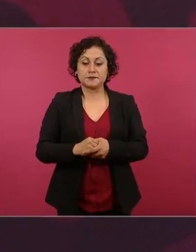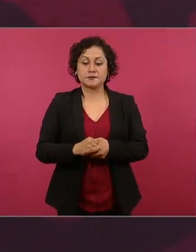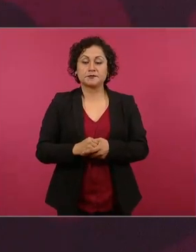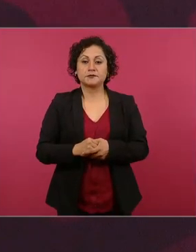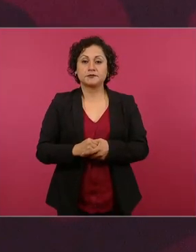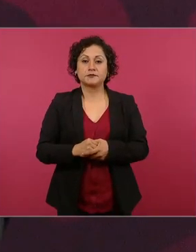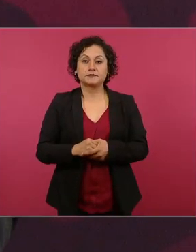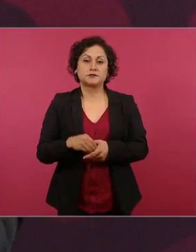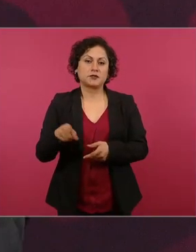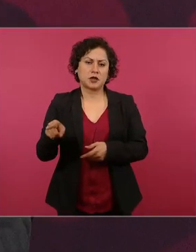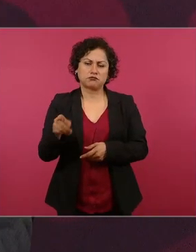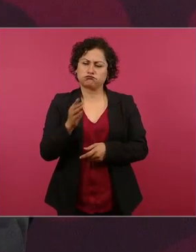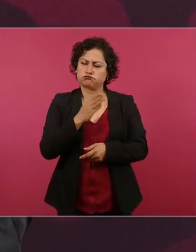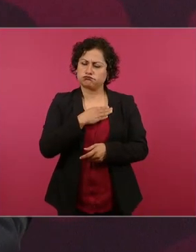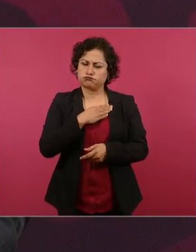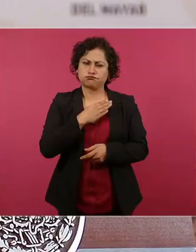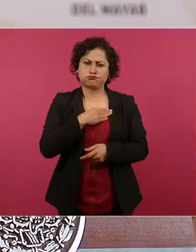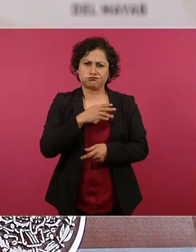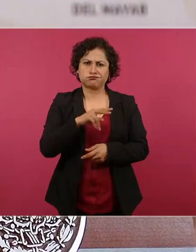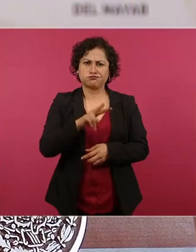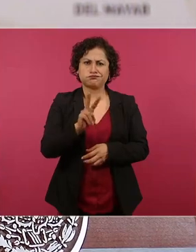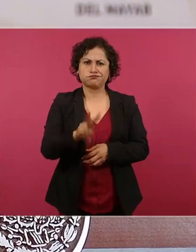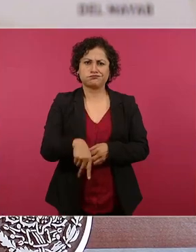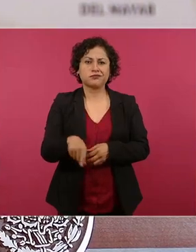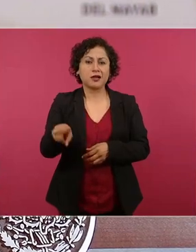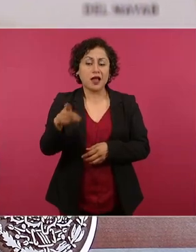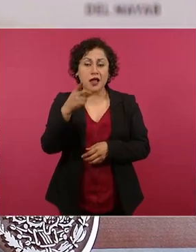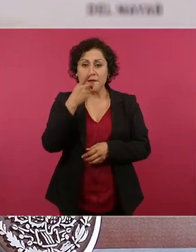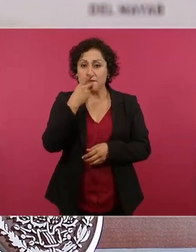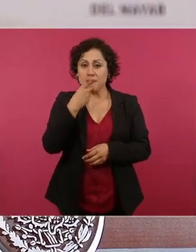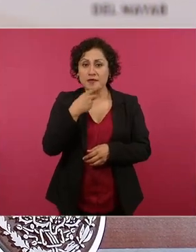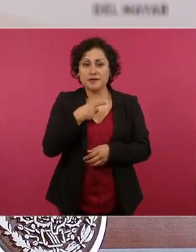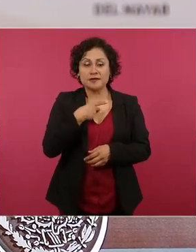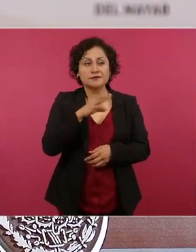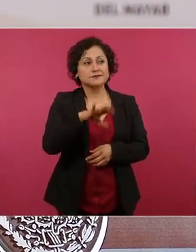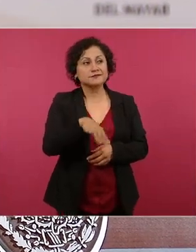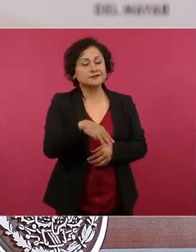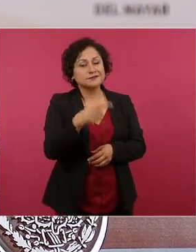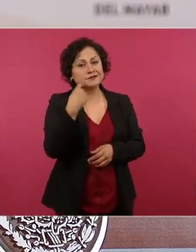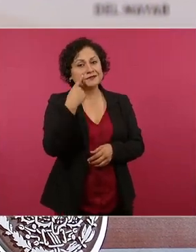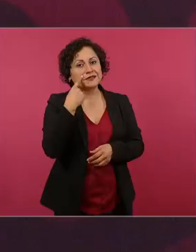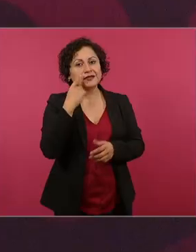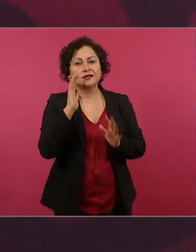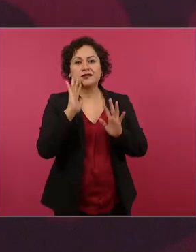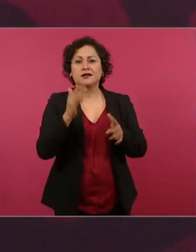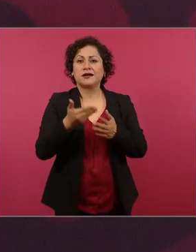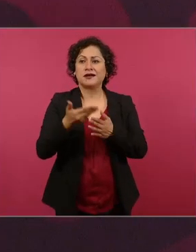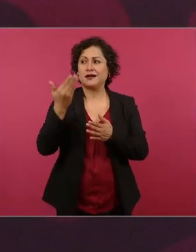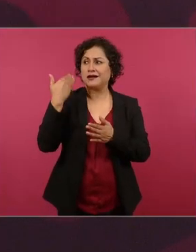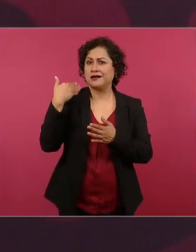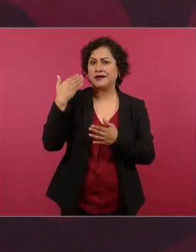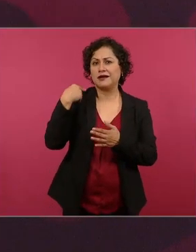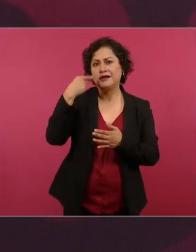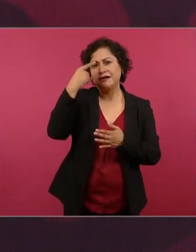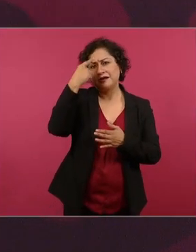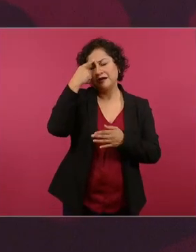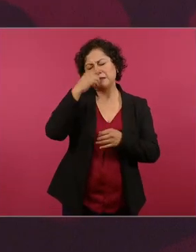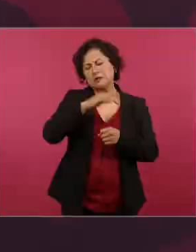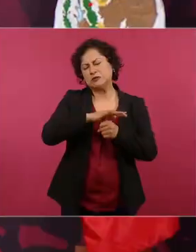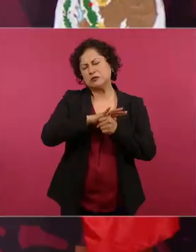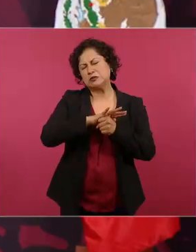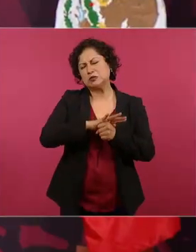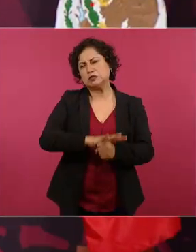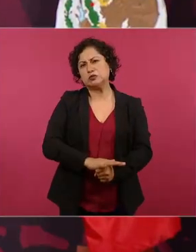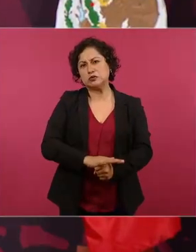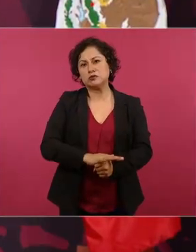que es muy buena persona. Me decía, es que tenemos mucha presión ya de los